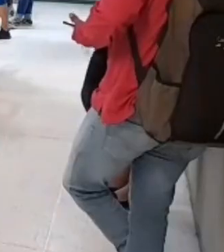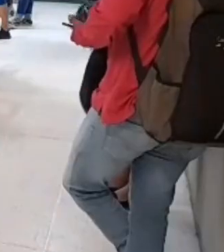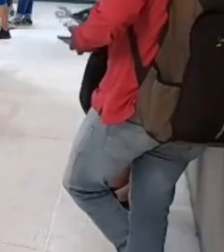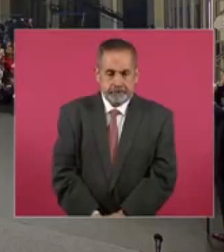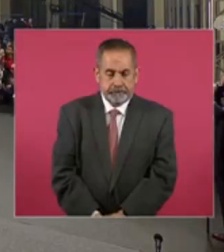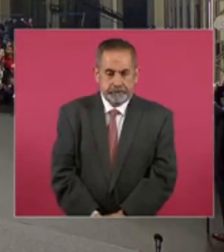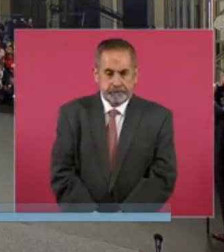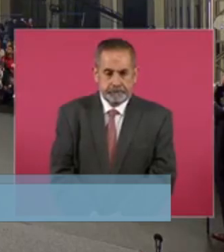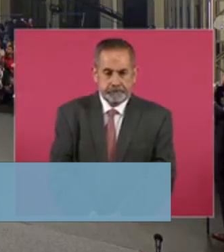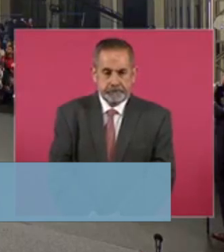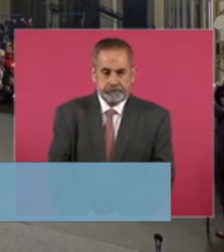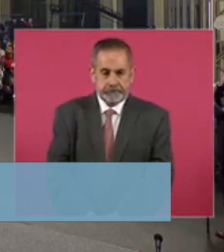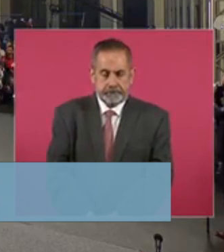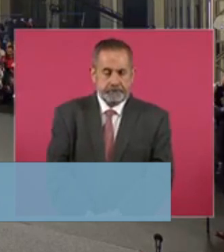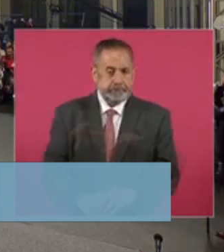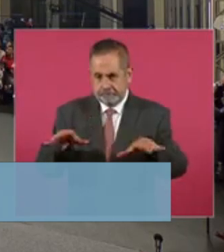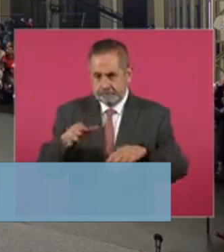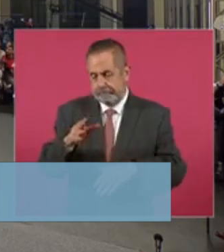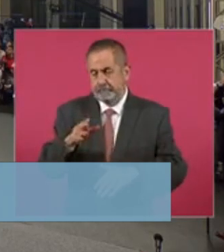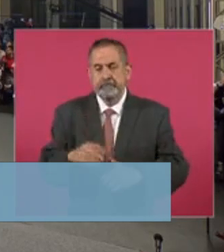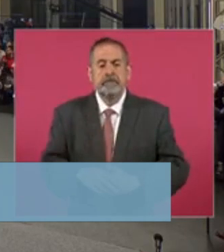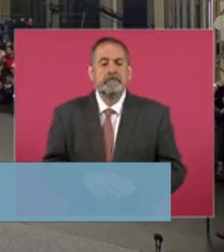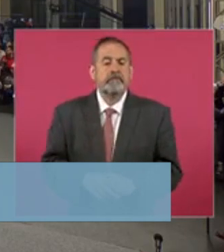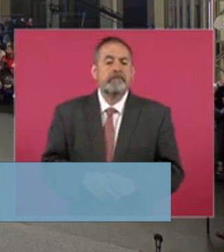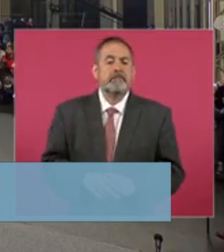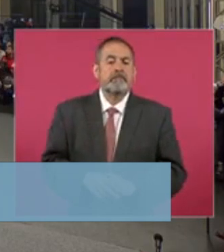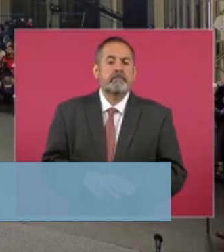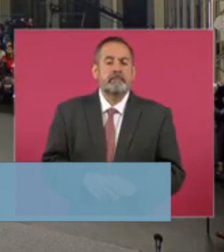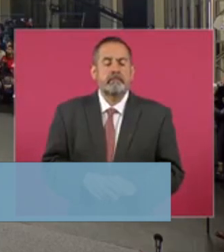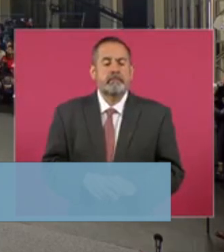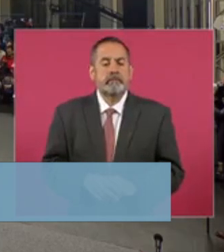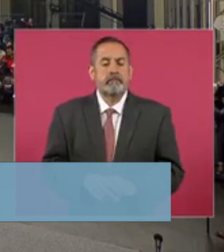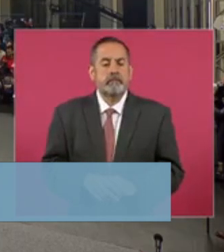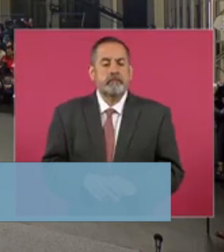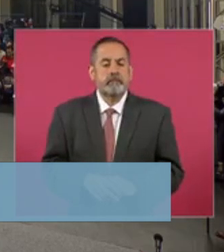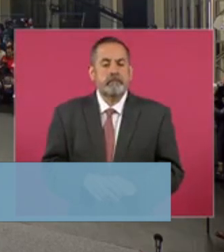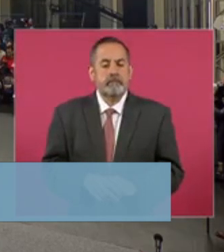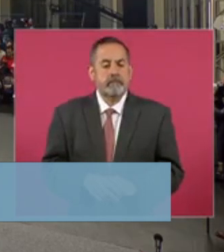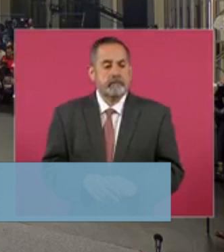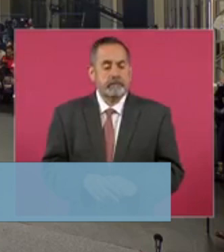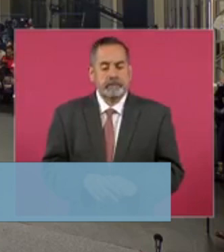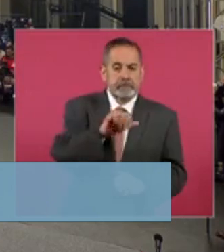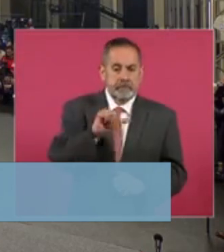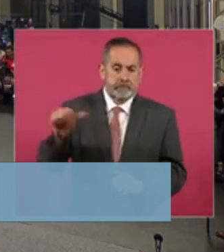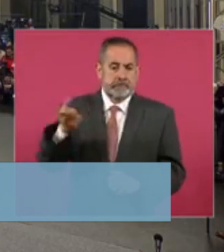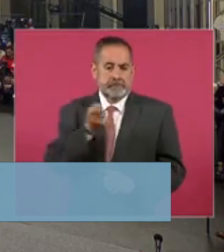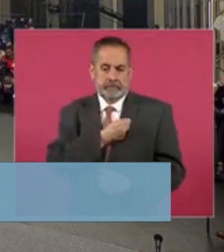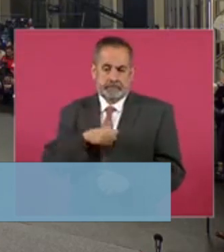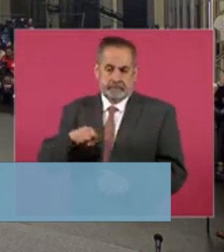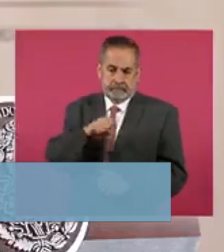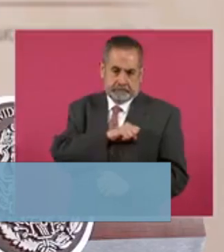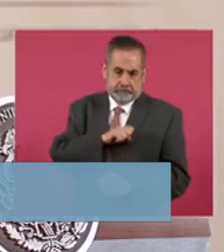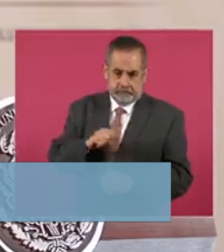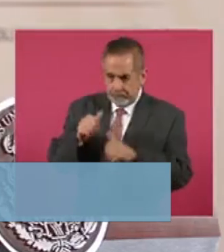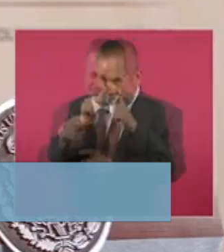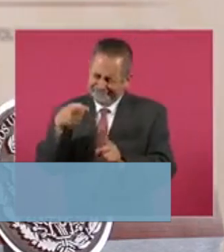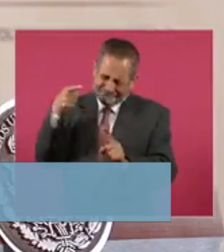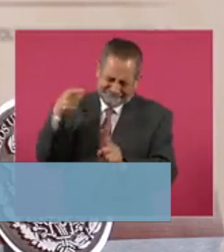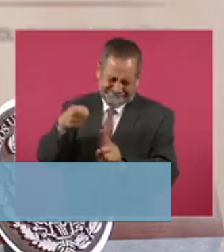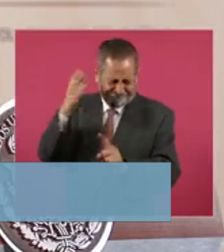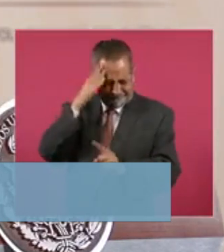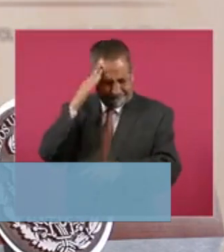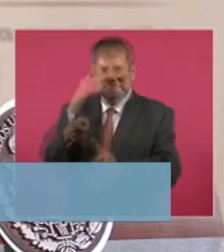social nada más informarles el servicio de salud pública es prioridad